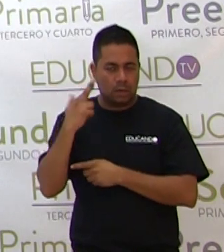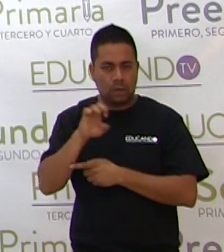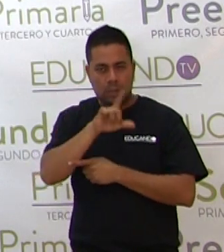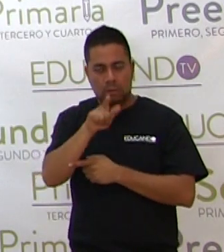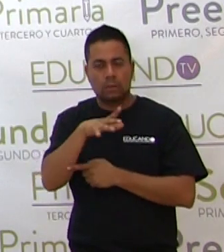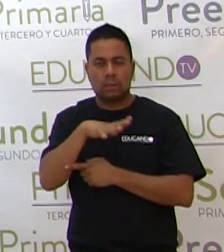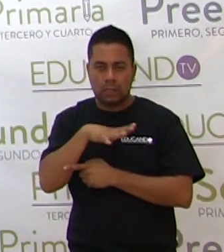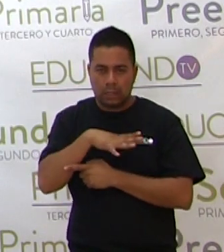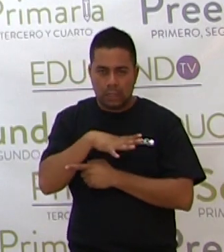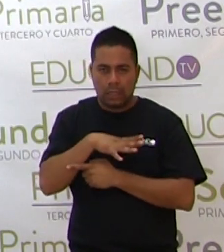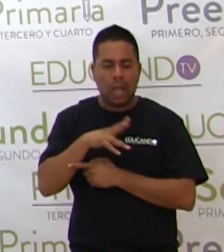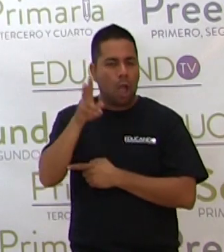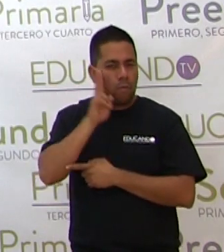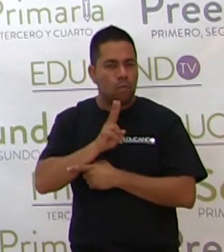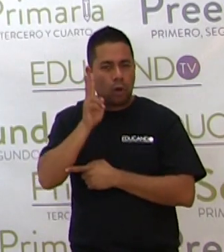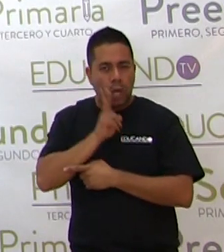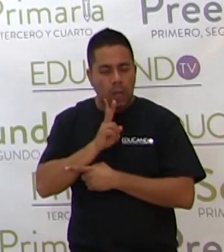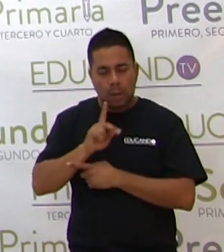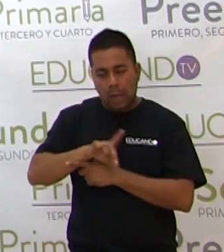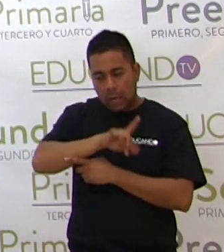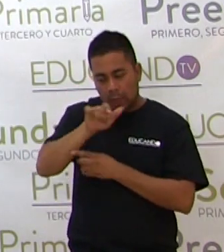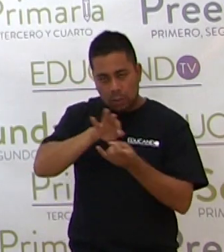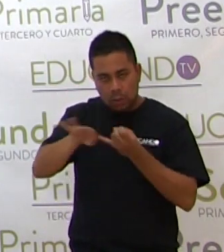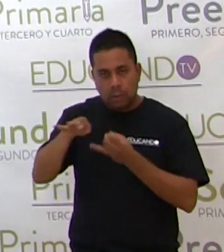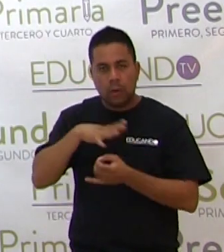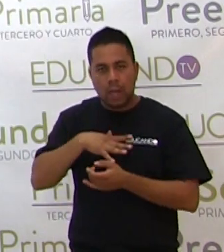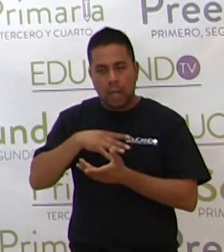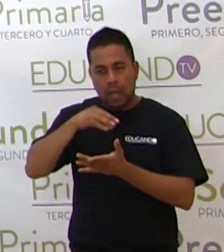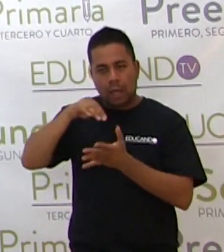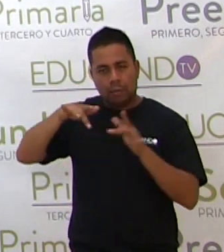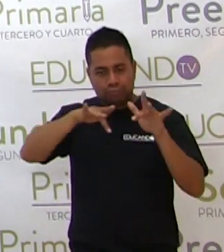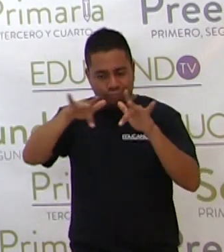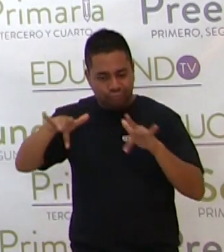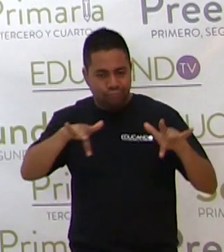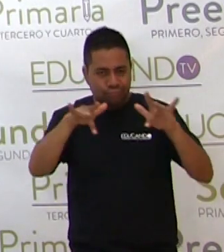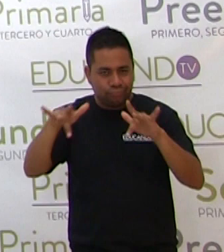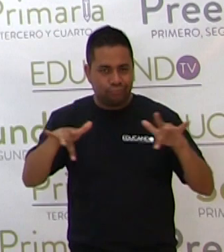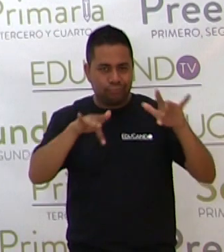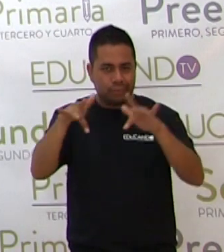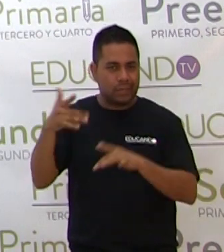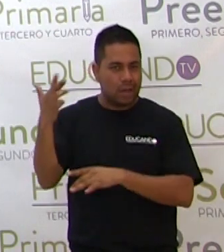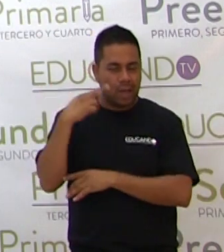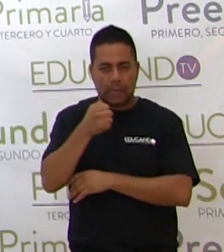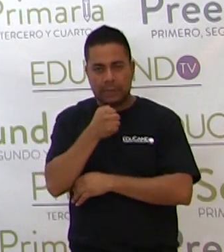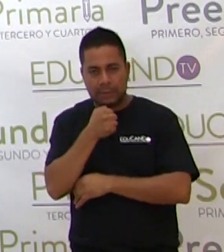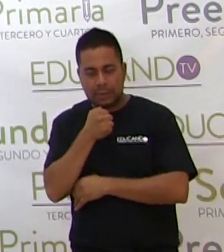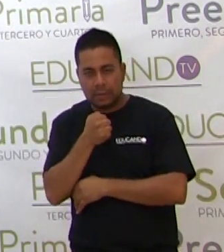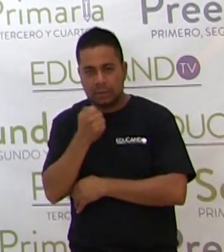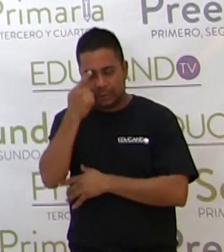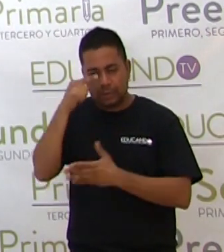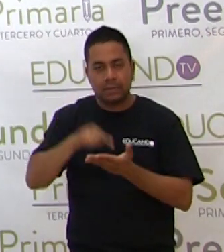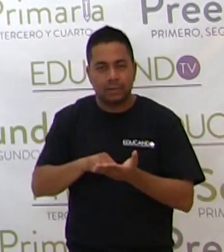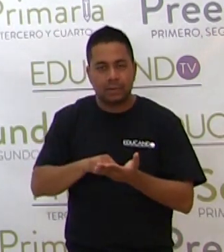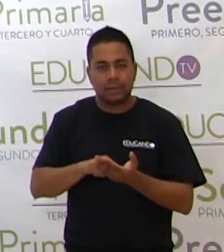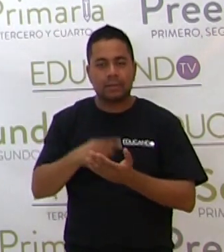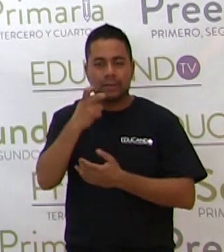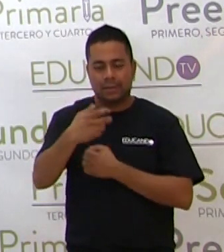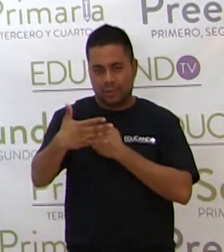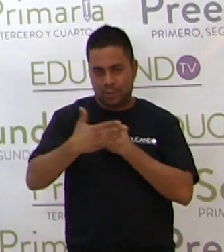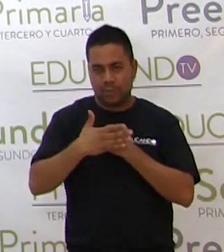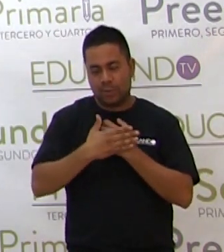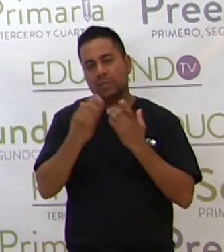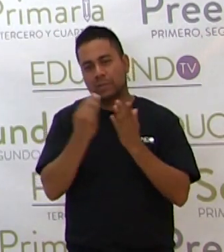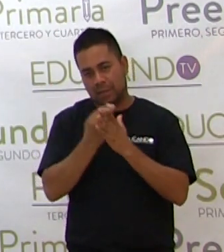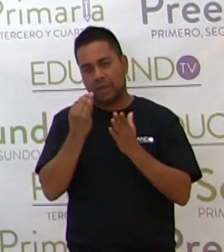ensayo y luego viene la grabación del programa de radio y que cree en eso lo vamos a hacer en la